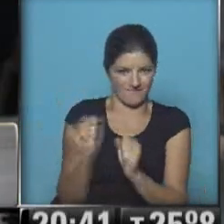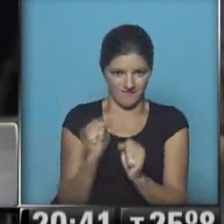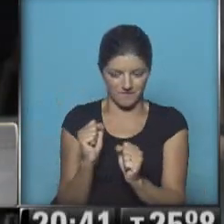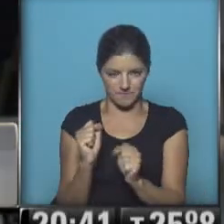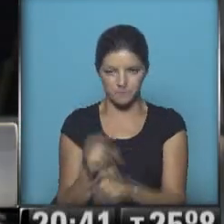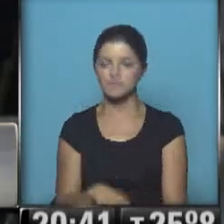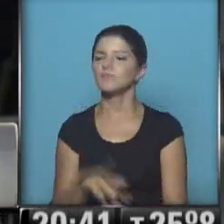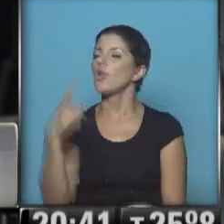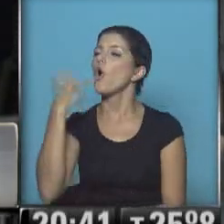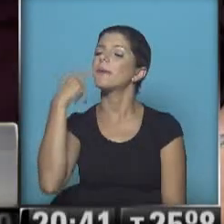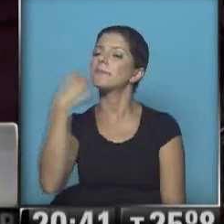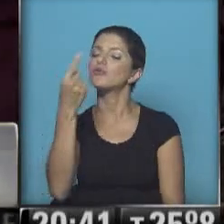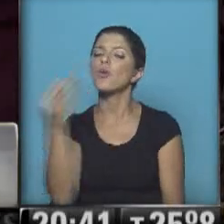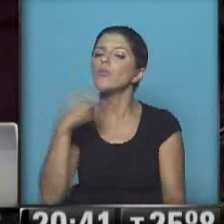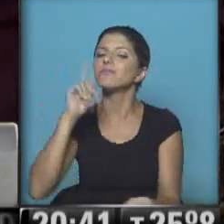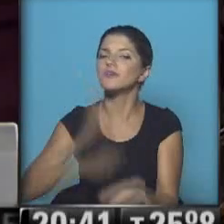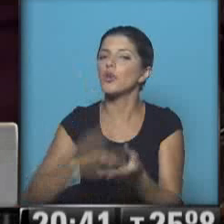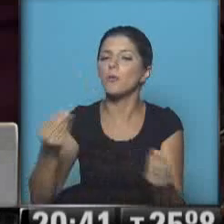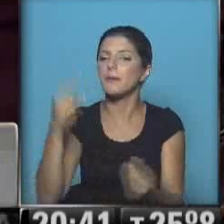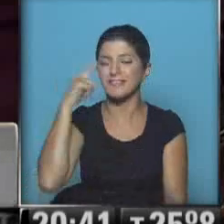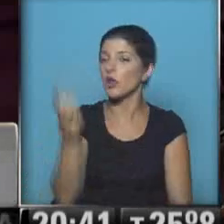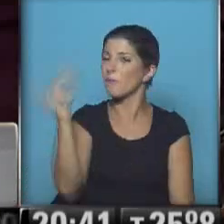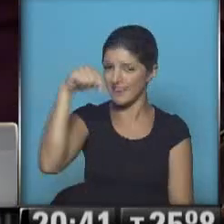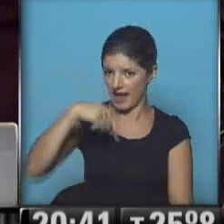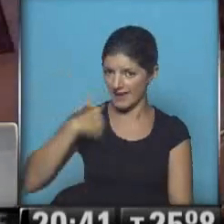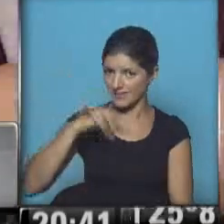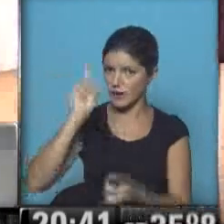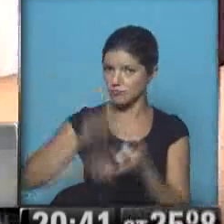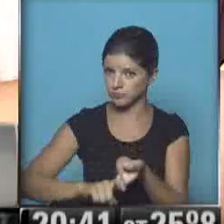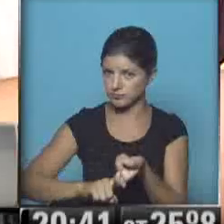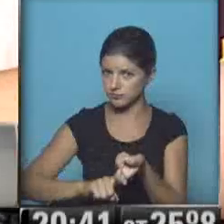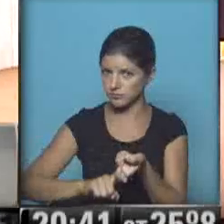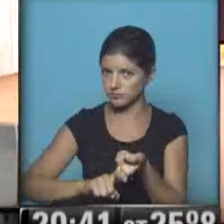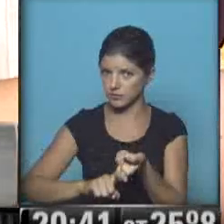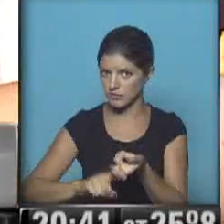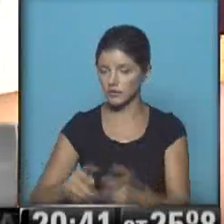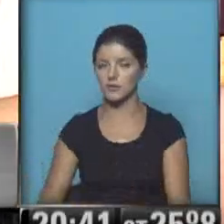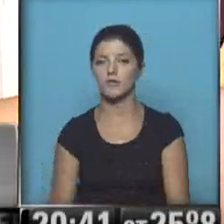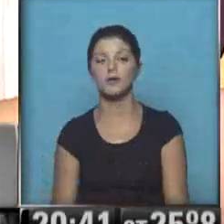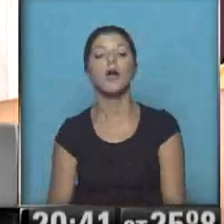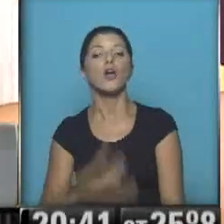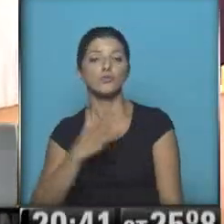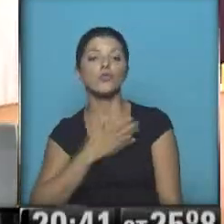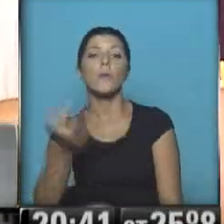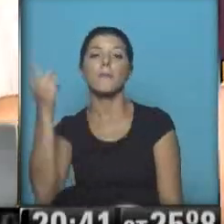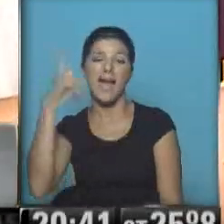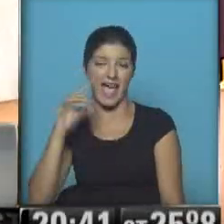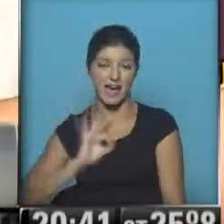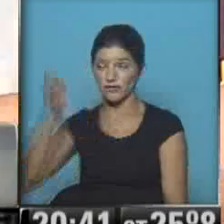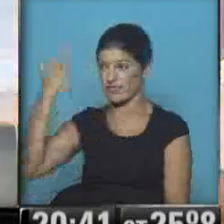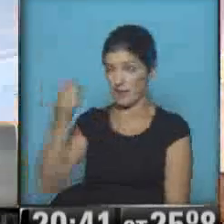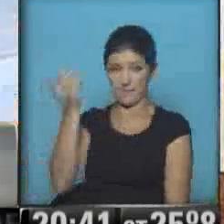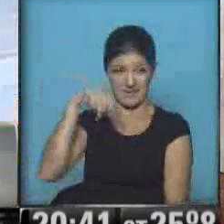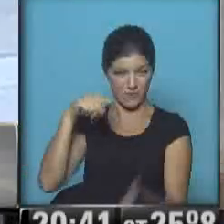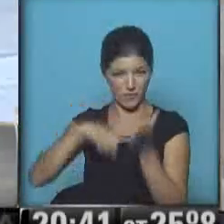lo decidieron? ¿Cómo fue esa idea y por qué decidieron hacerlo aquí en la Argentina? Estuvimos acá en Buenos Aires, no nos enamoramos de